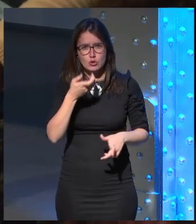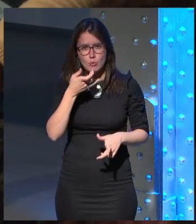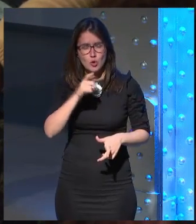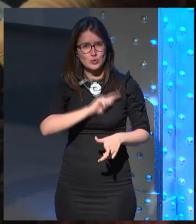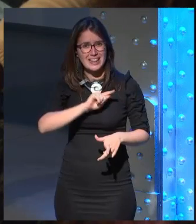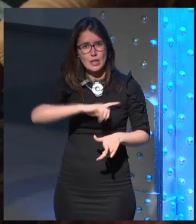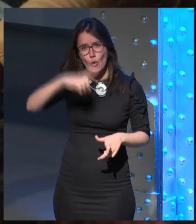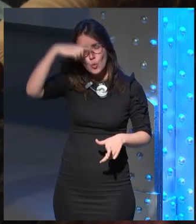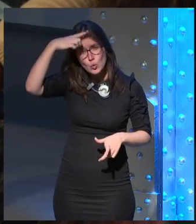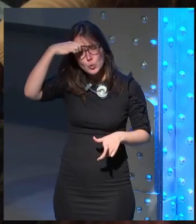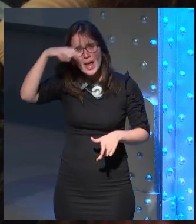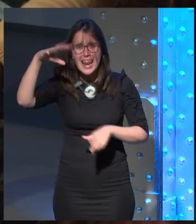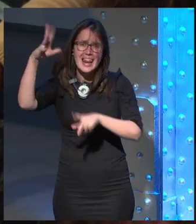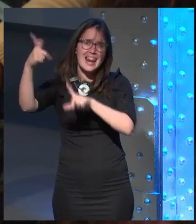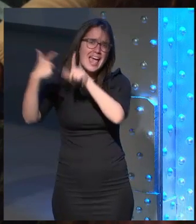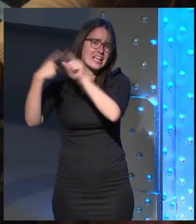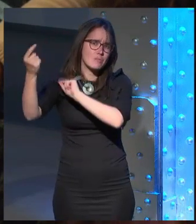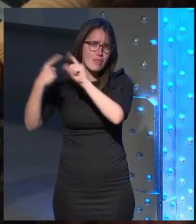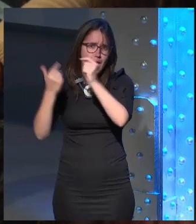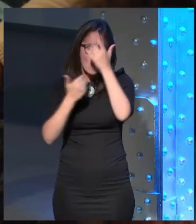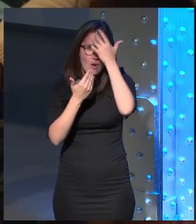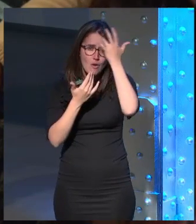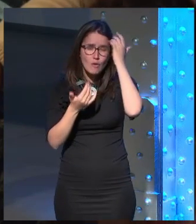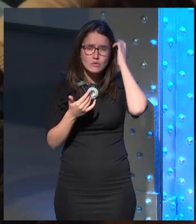sentido cultural, espacial?